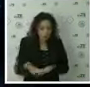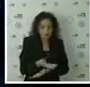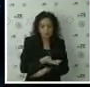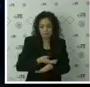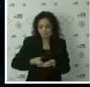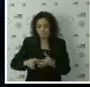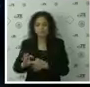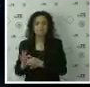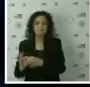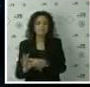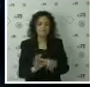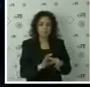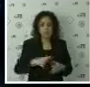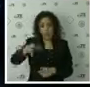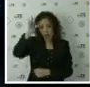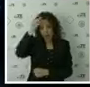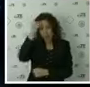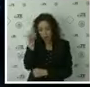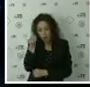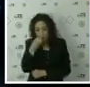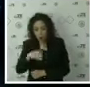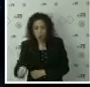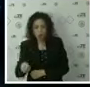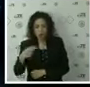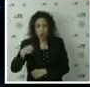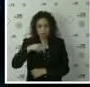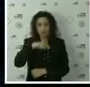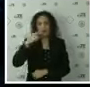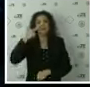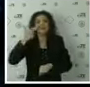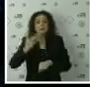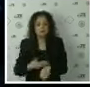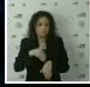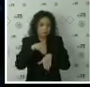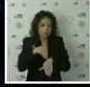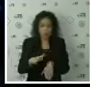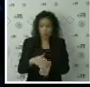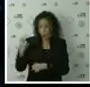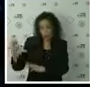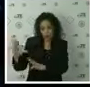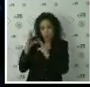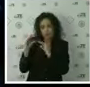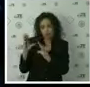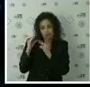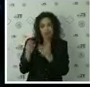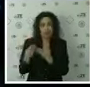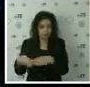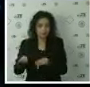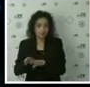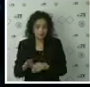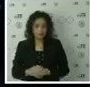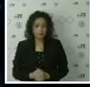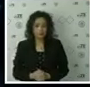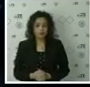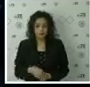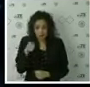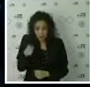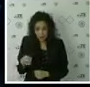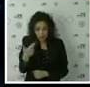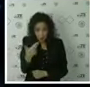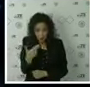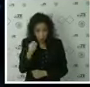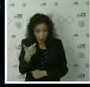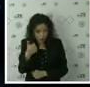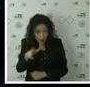nuestras primeras obligaciones, ya que es algo que normalmente se enseña en casa. Es en el hogar donde aprendemos